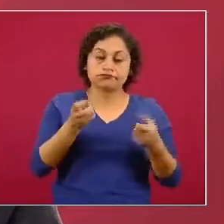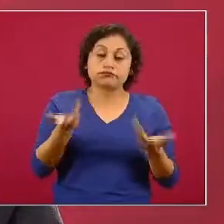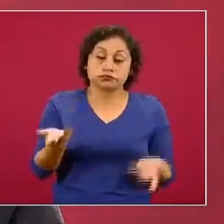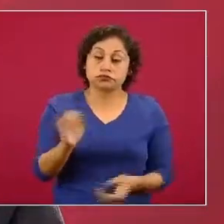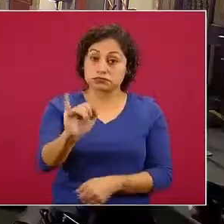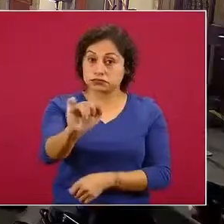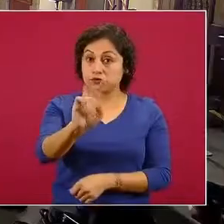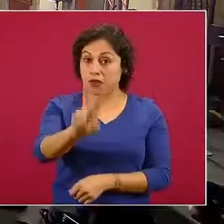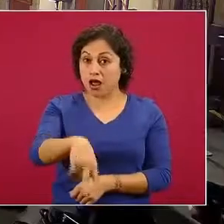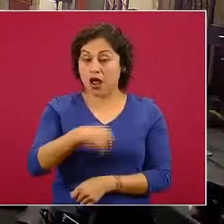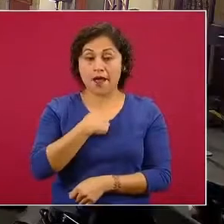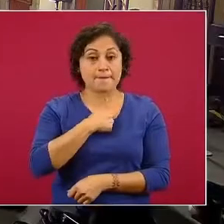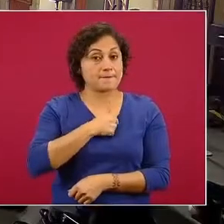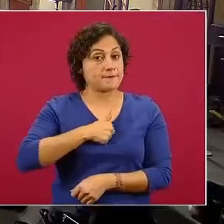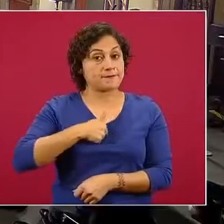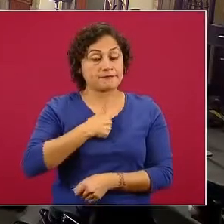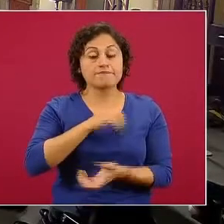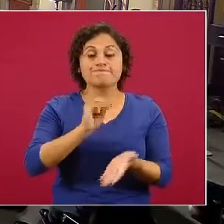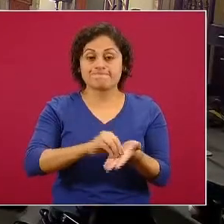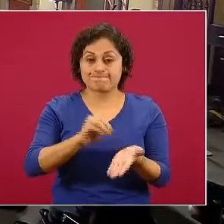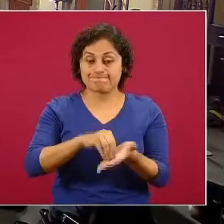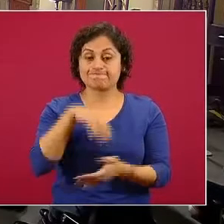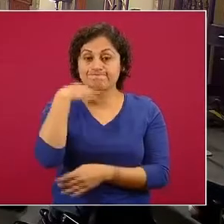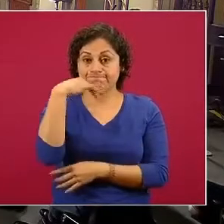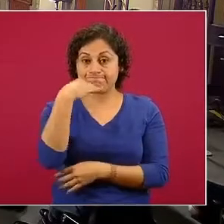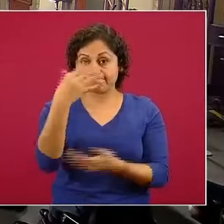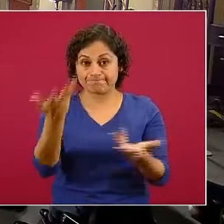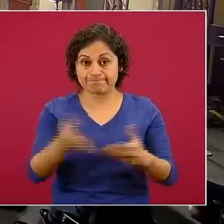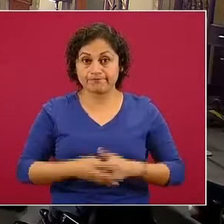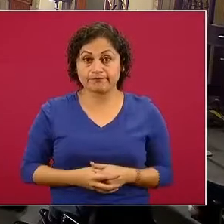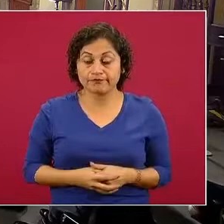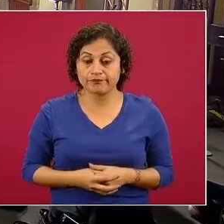lamentable, que ocurre todavía.